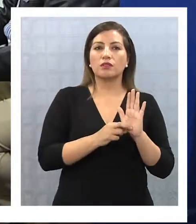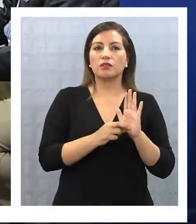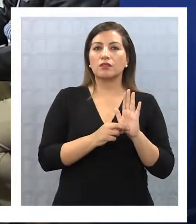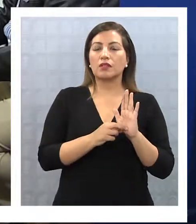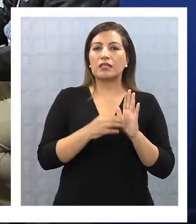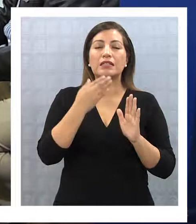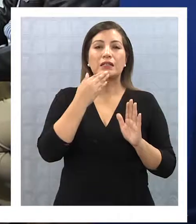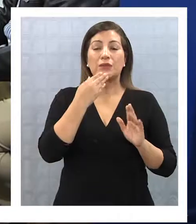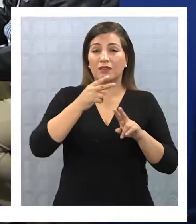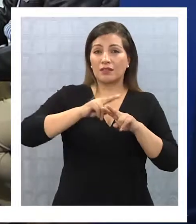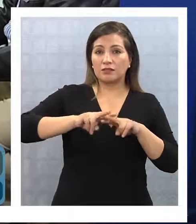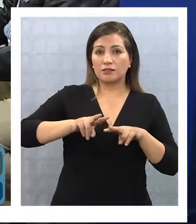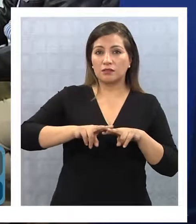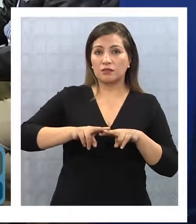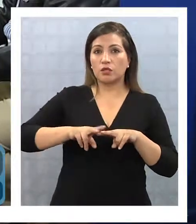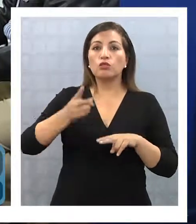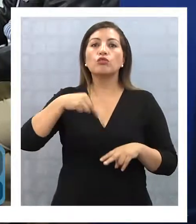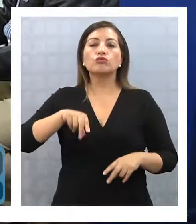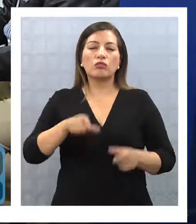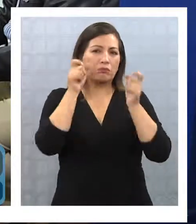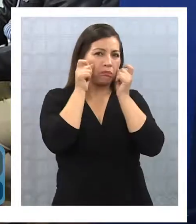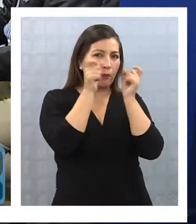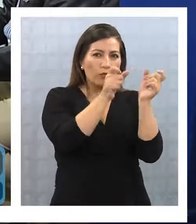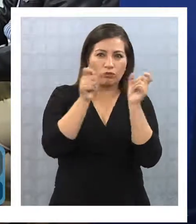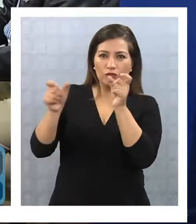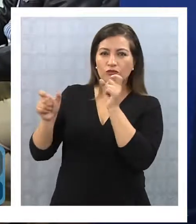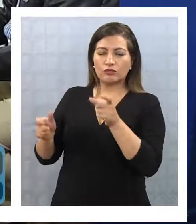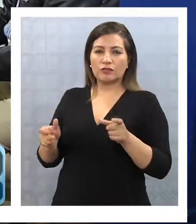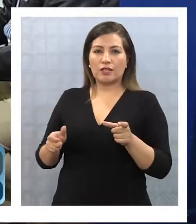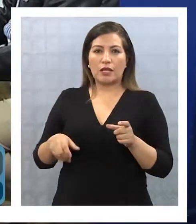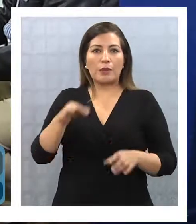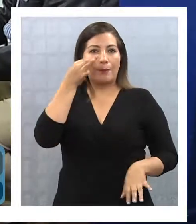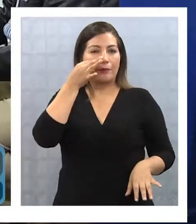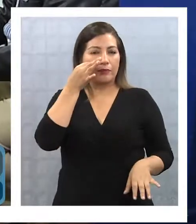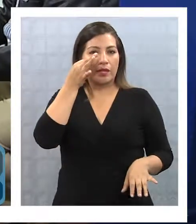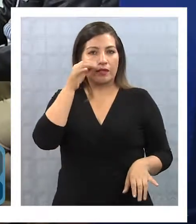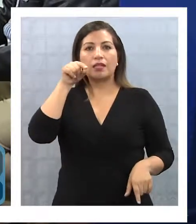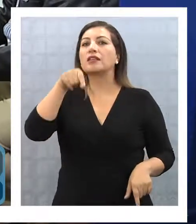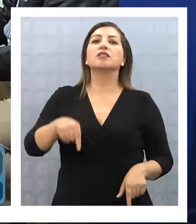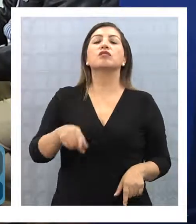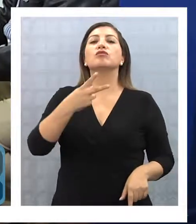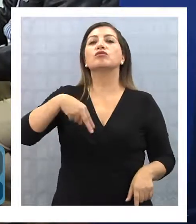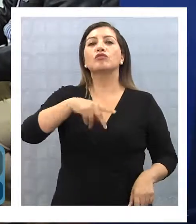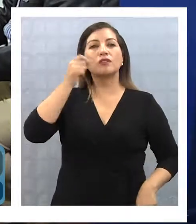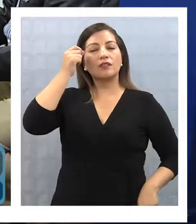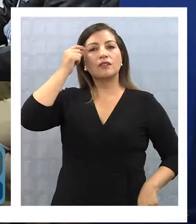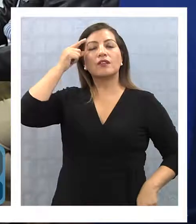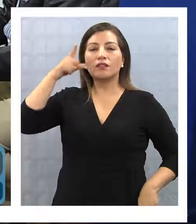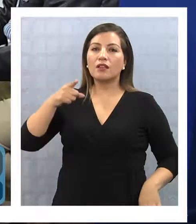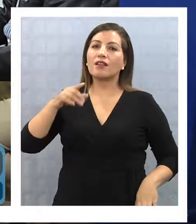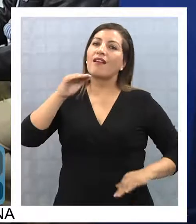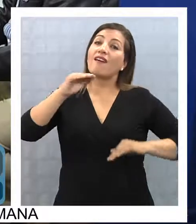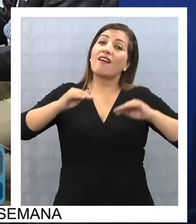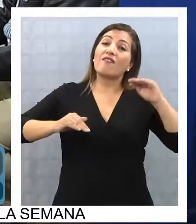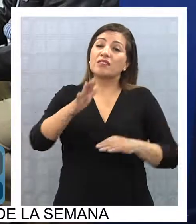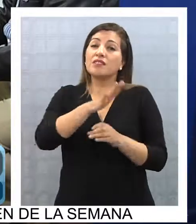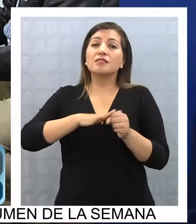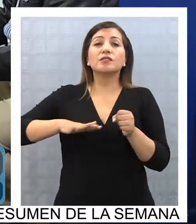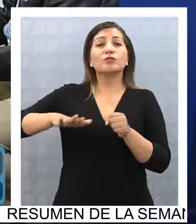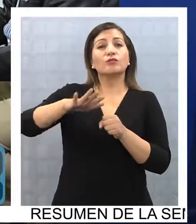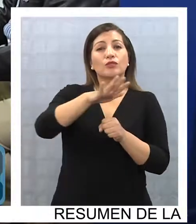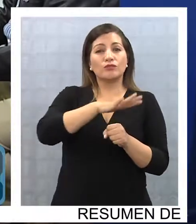forma paralela, hay que ir monitoreándolo, digamos. Yo creo que en esto hay que entender que existen matices, que son situaciones